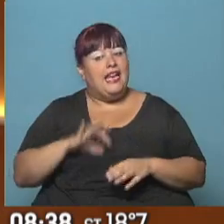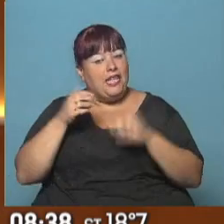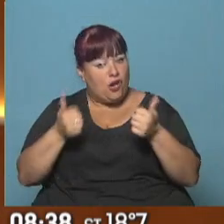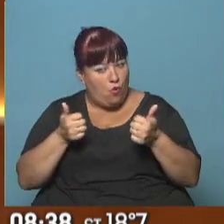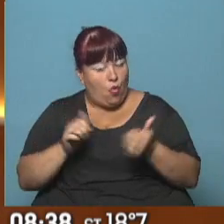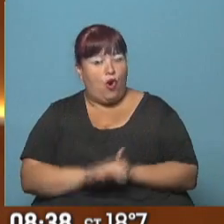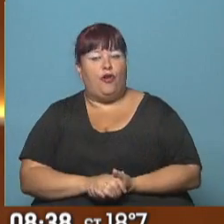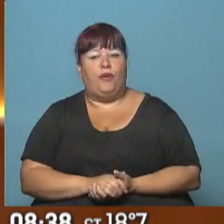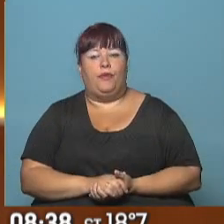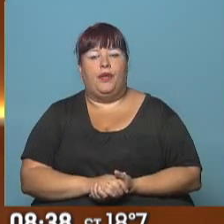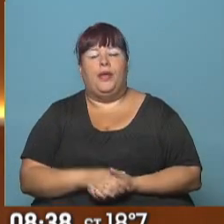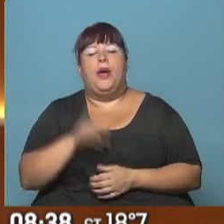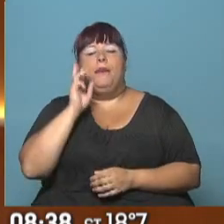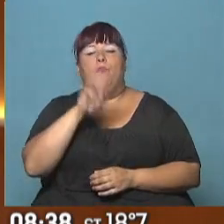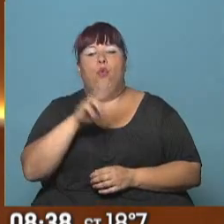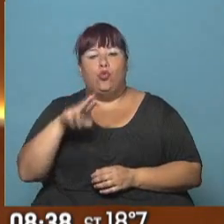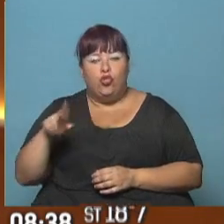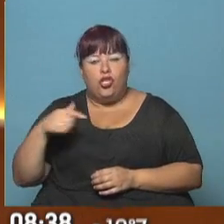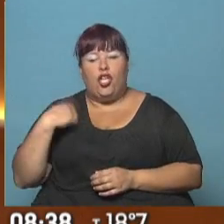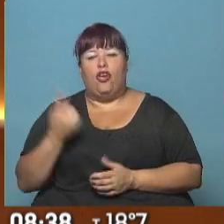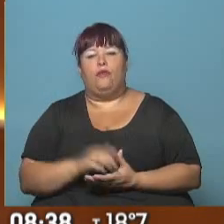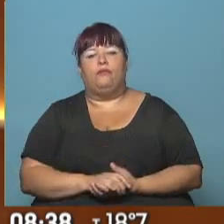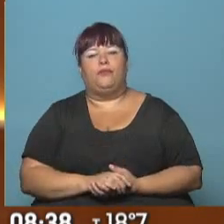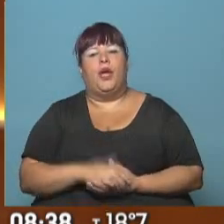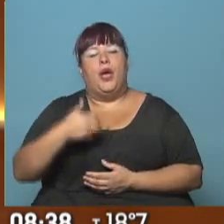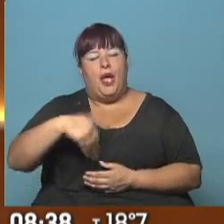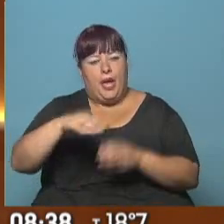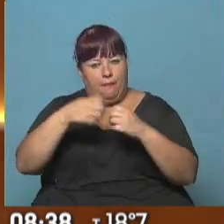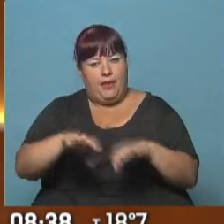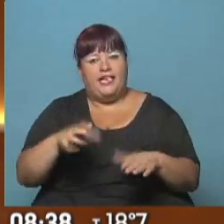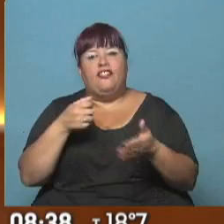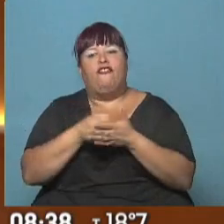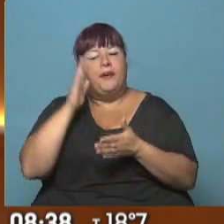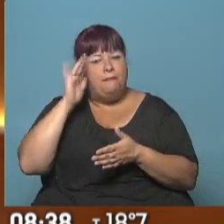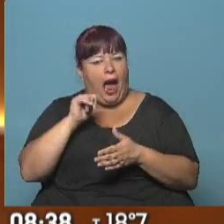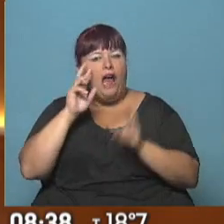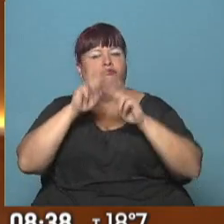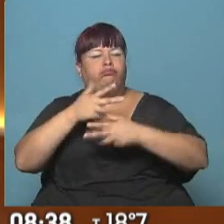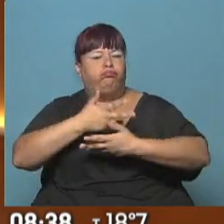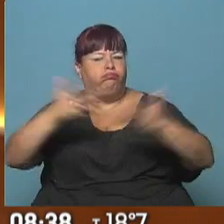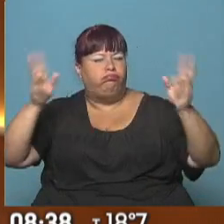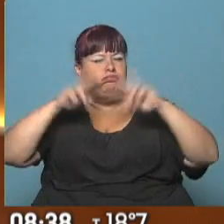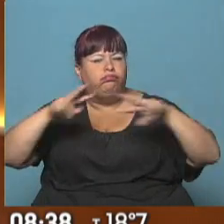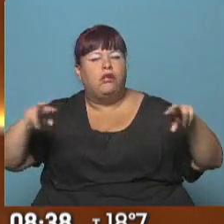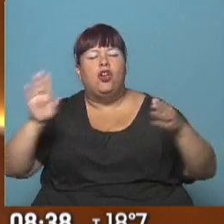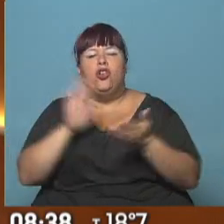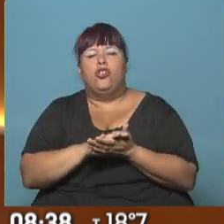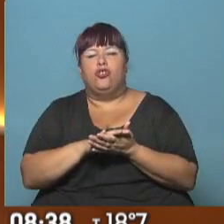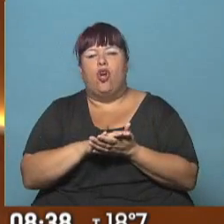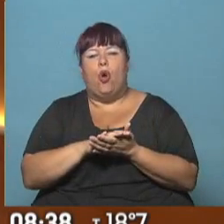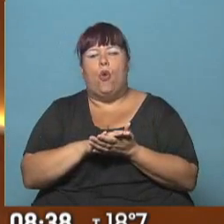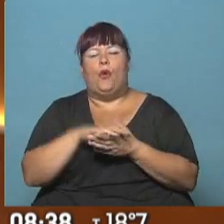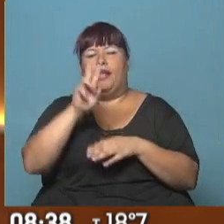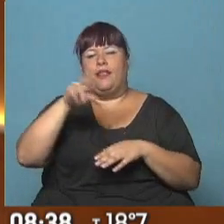año para el museo. Vamos a comenzar a fin de marzo con una muestra enorme de